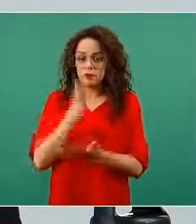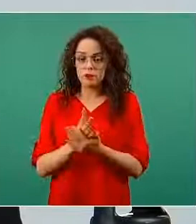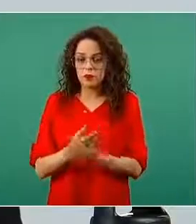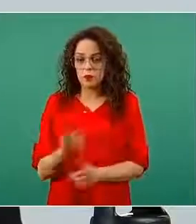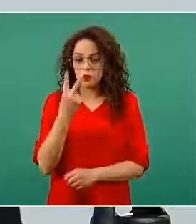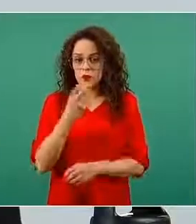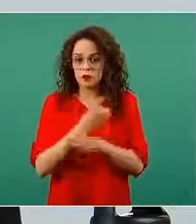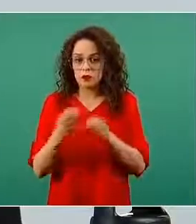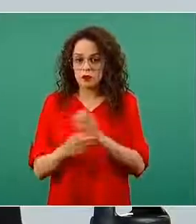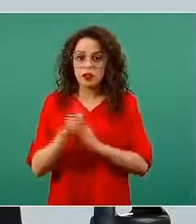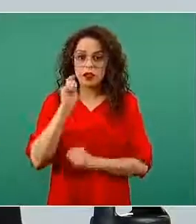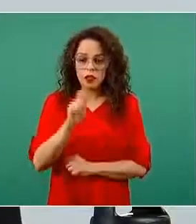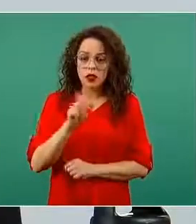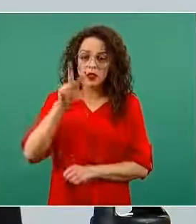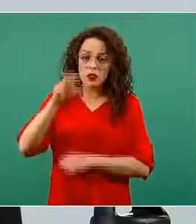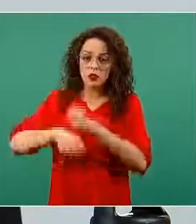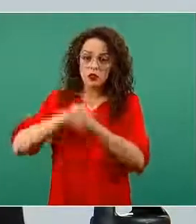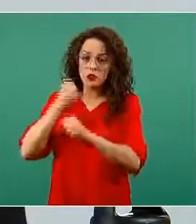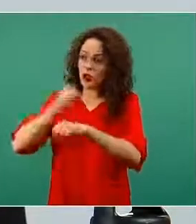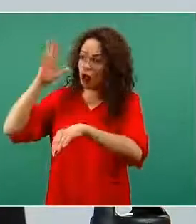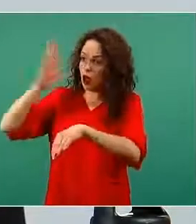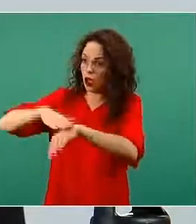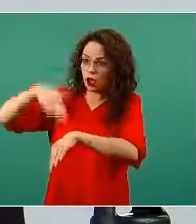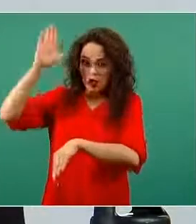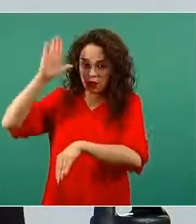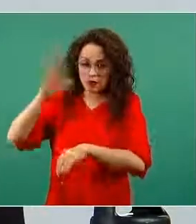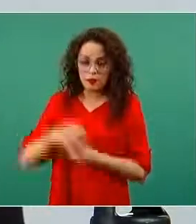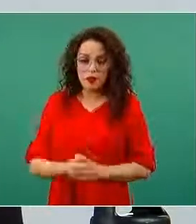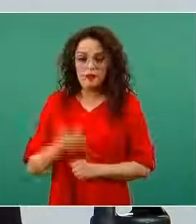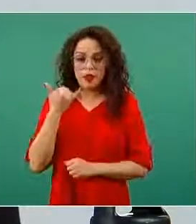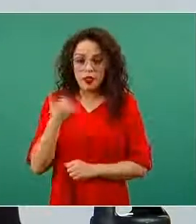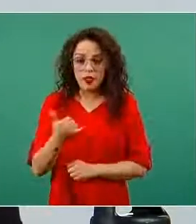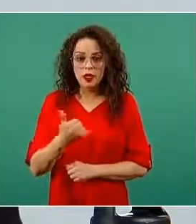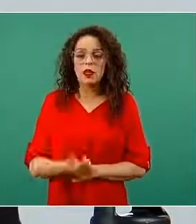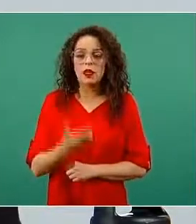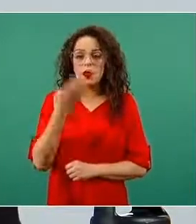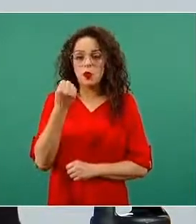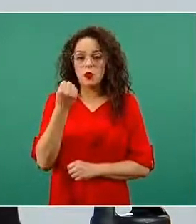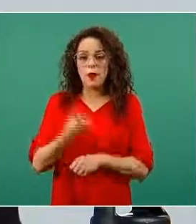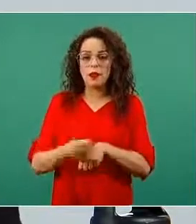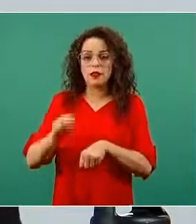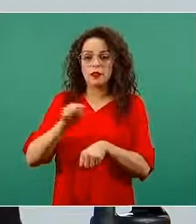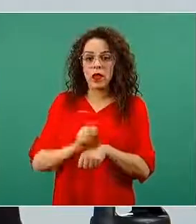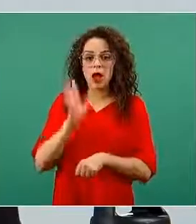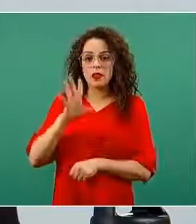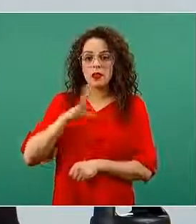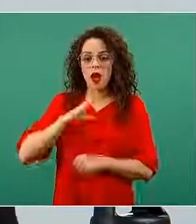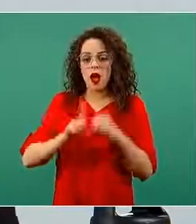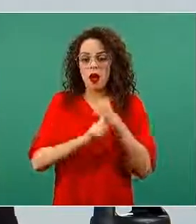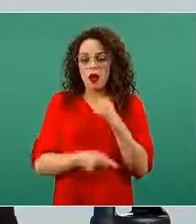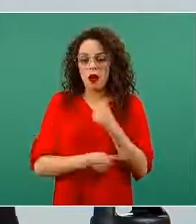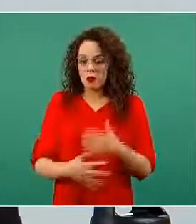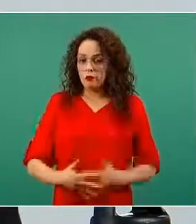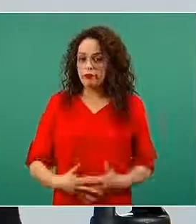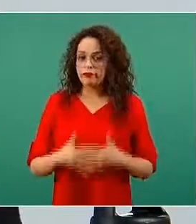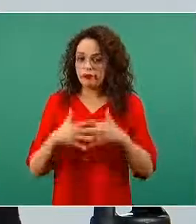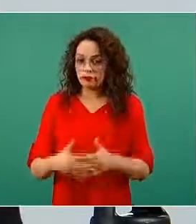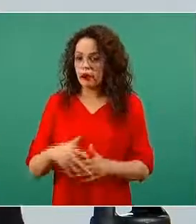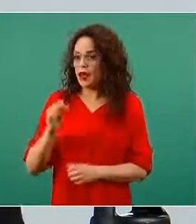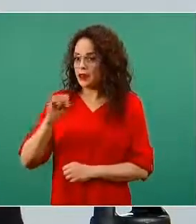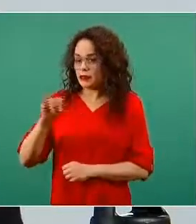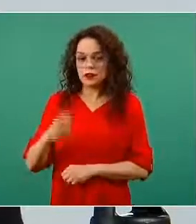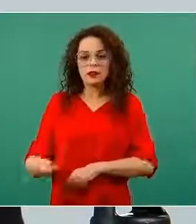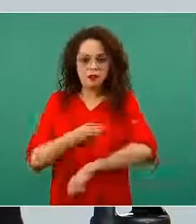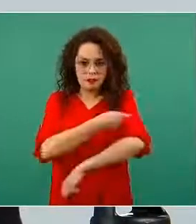características: 18 años de edad o más, 9 semanas de embarazo de edad gestacional o